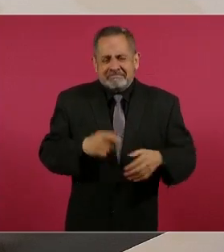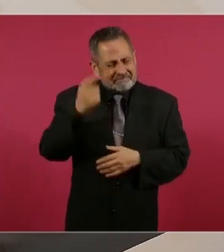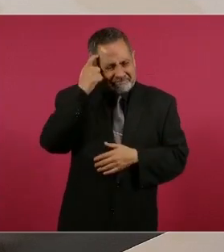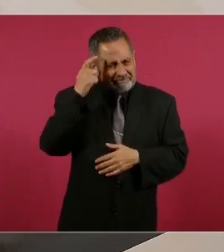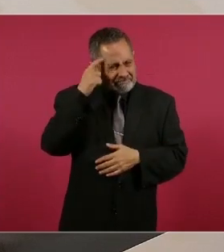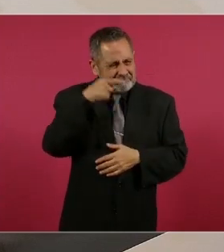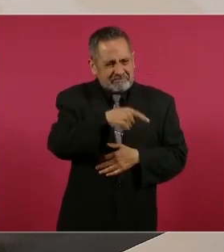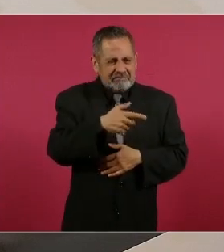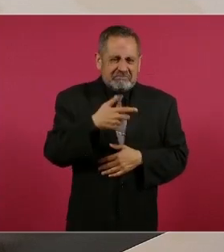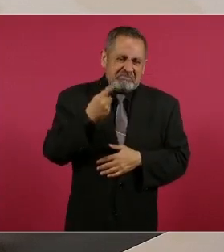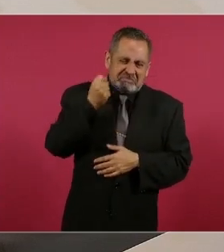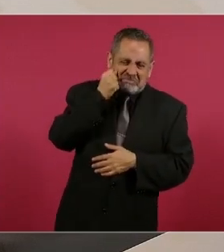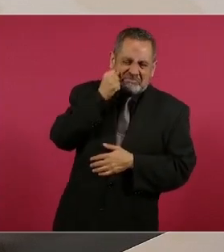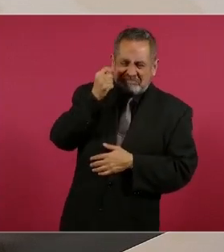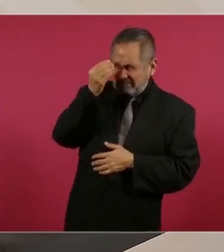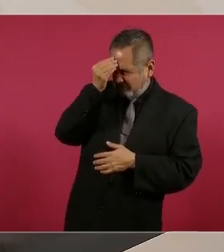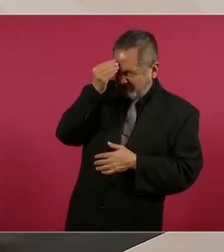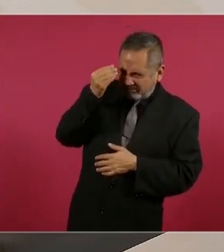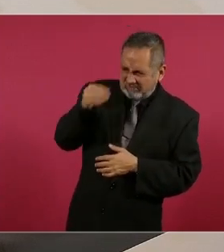están actuando